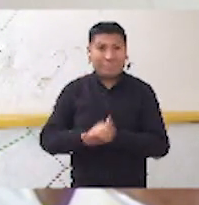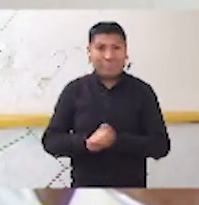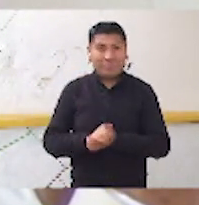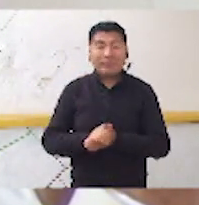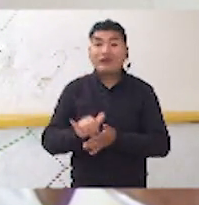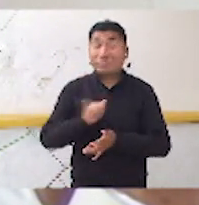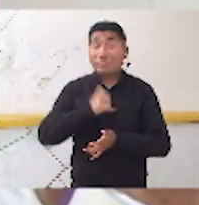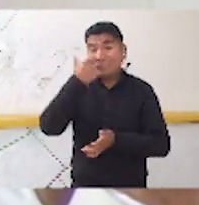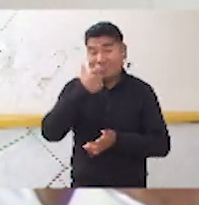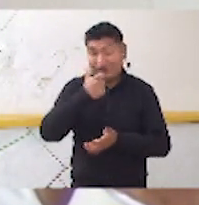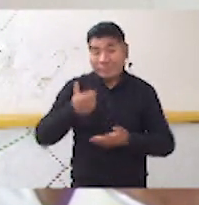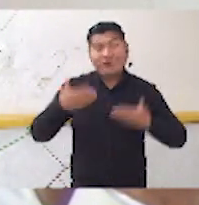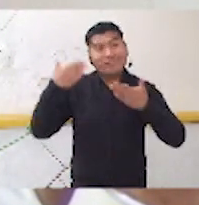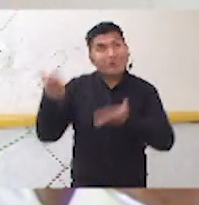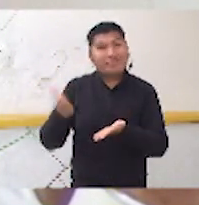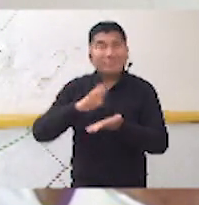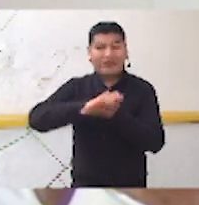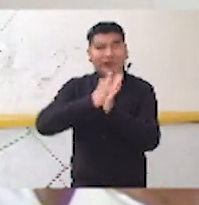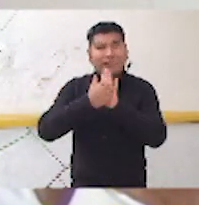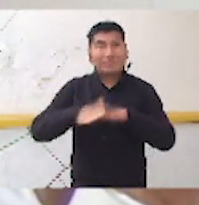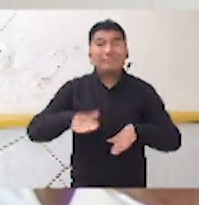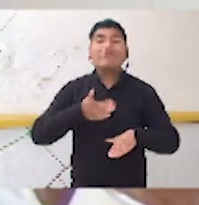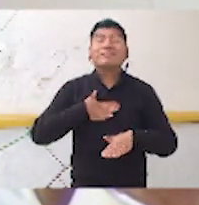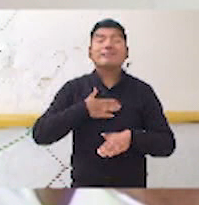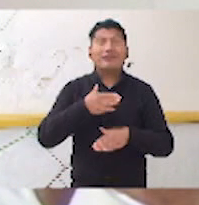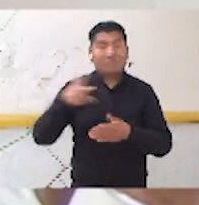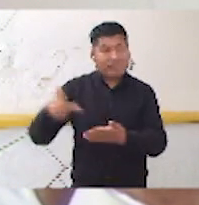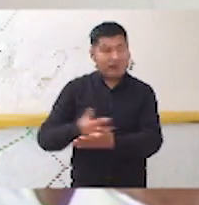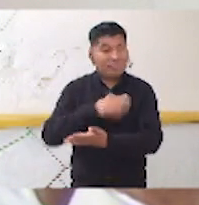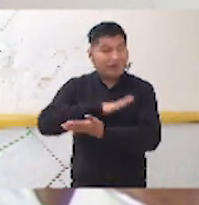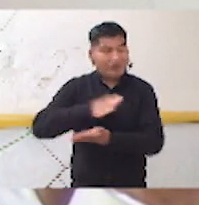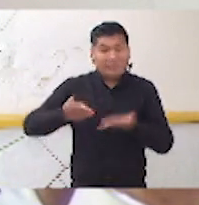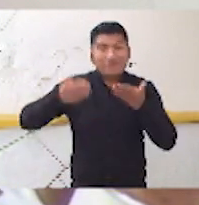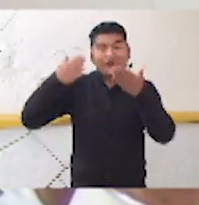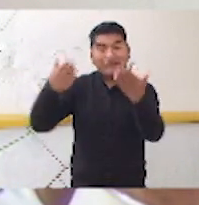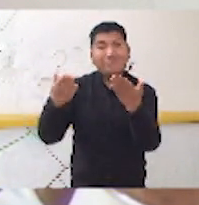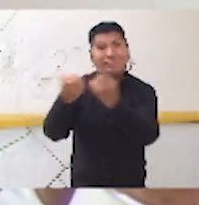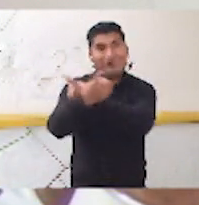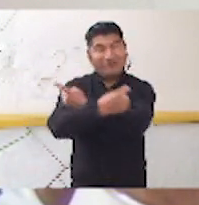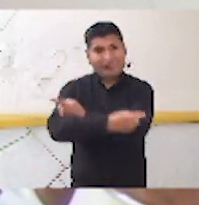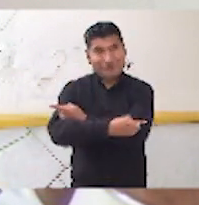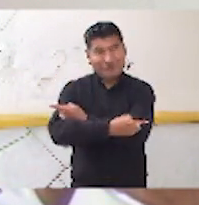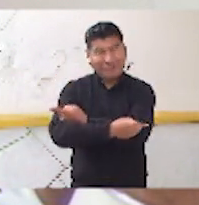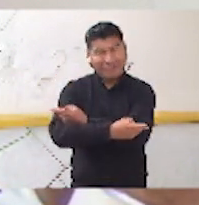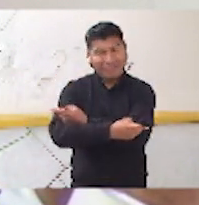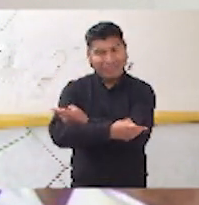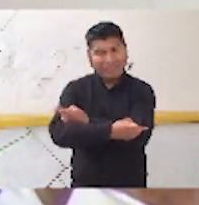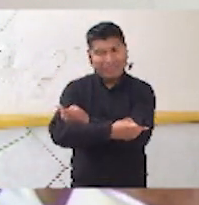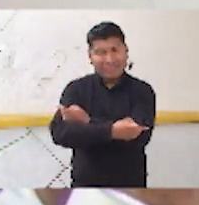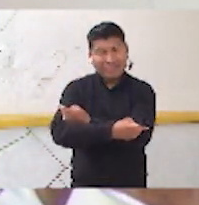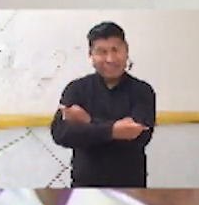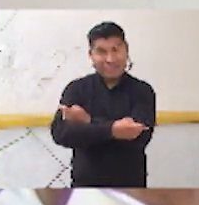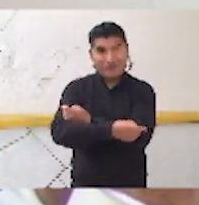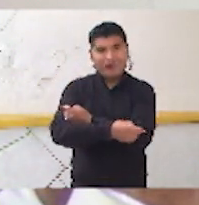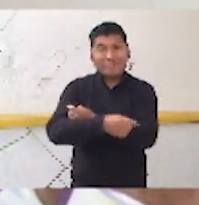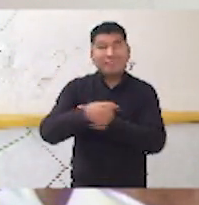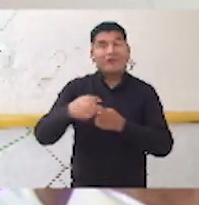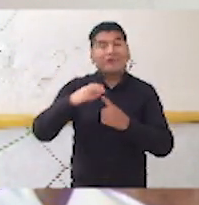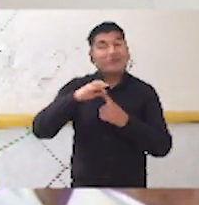Yo mismo apacentaré a mis ovejas y las llevaré a descansar. Oráculo del Señor.